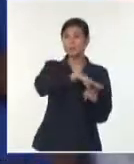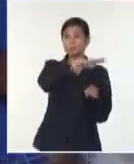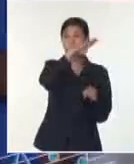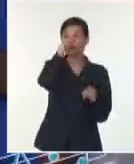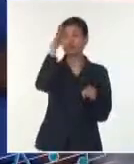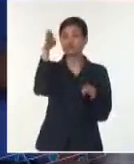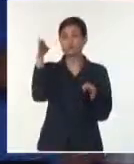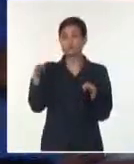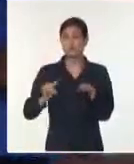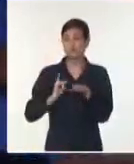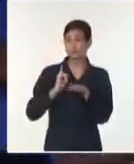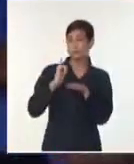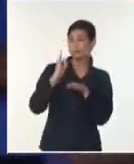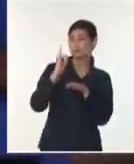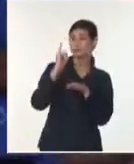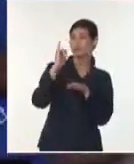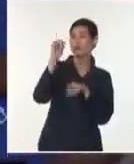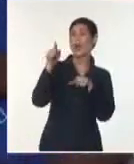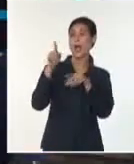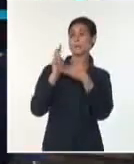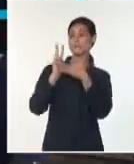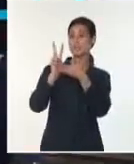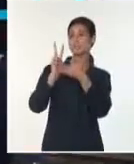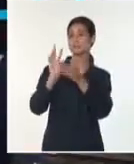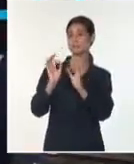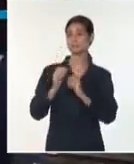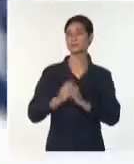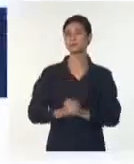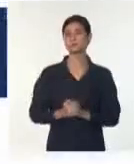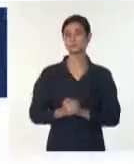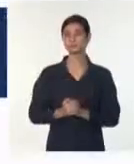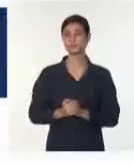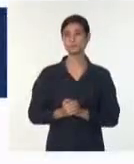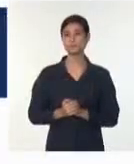del centro del país. Inés Castro Machado, Canal Cubano de Noticias.